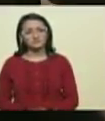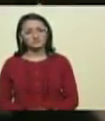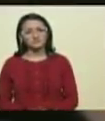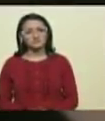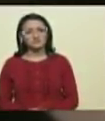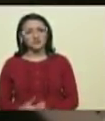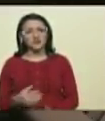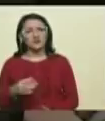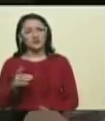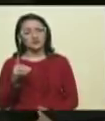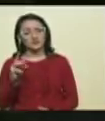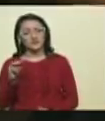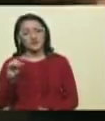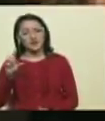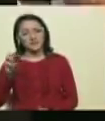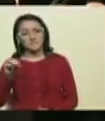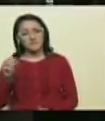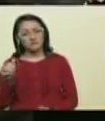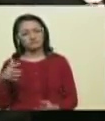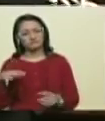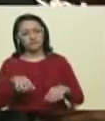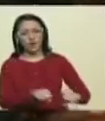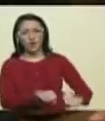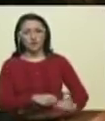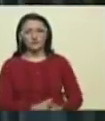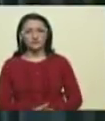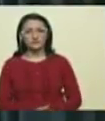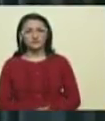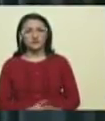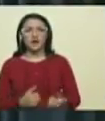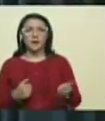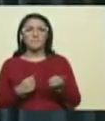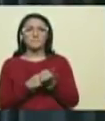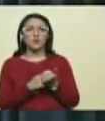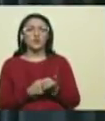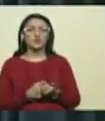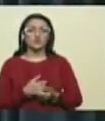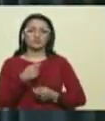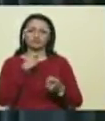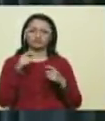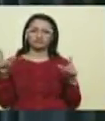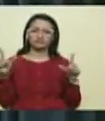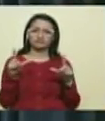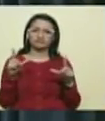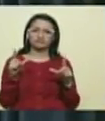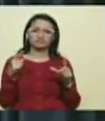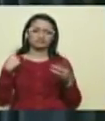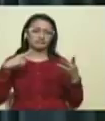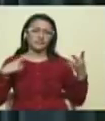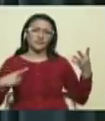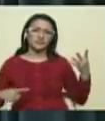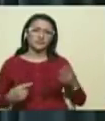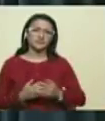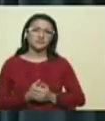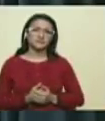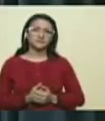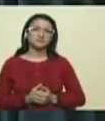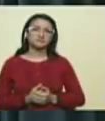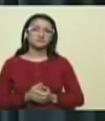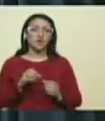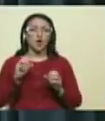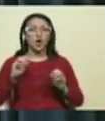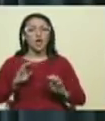democráticamente electa Dilma Rousseff, y se impuso con el apoyo de los grandes medios de comunicación, etcétera, etcétera. Y para ustedes contar qué dijo la